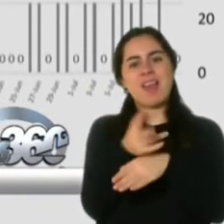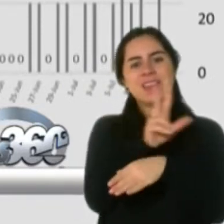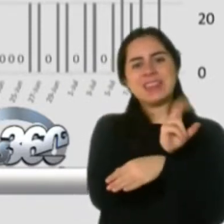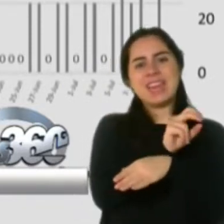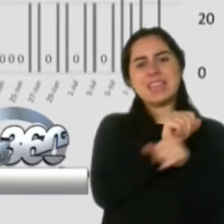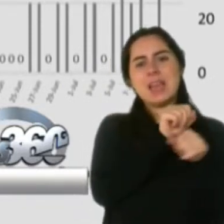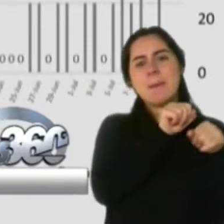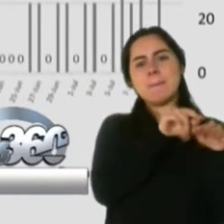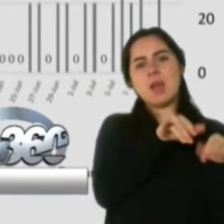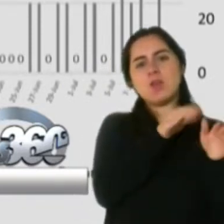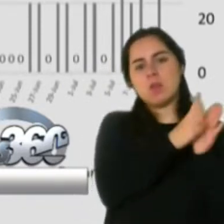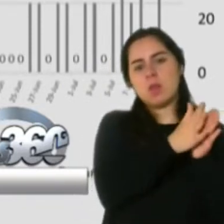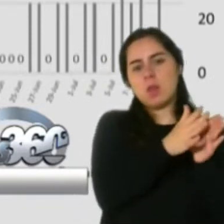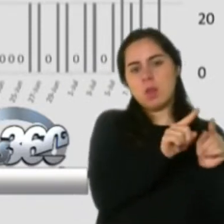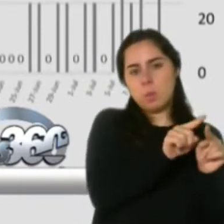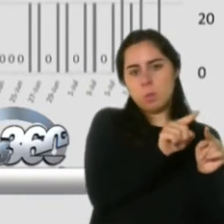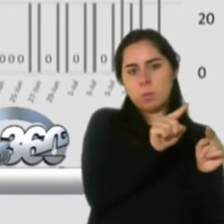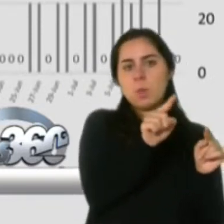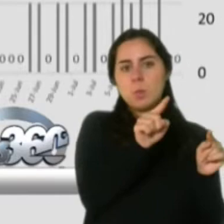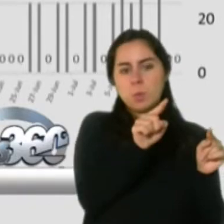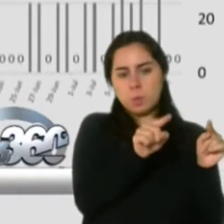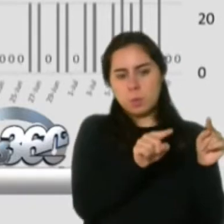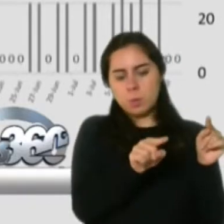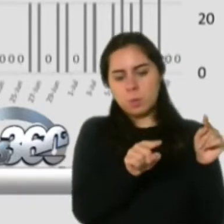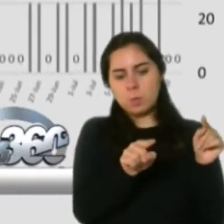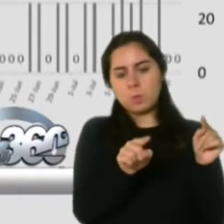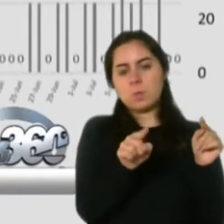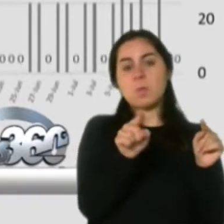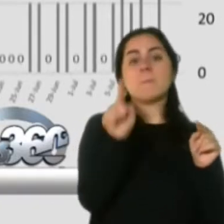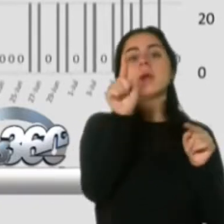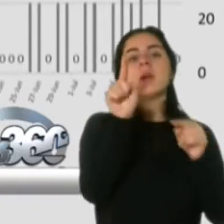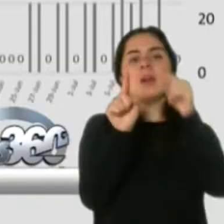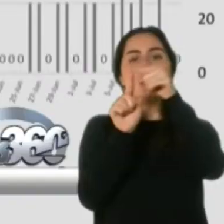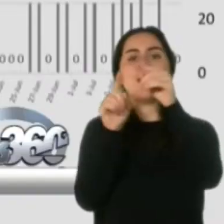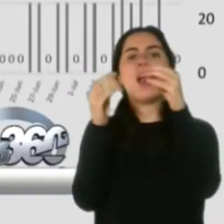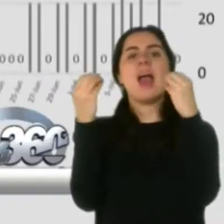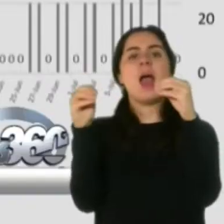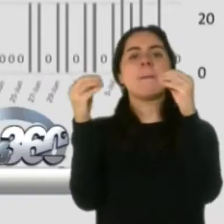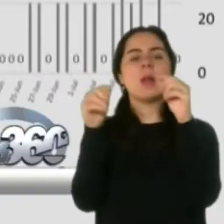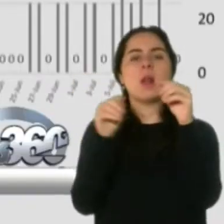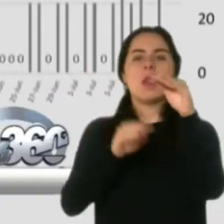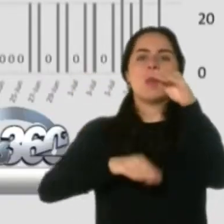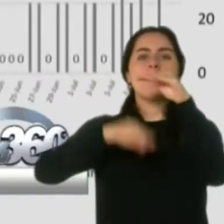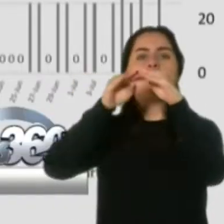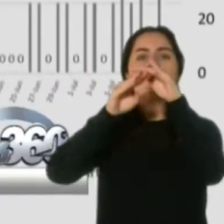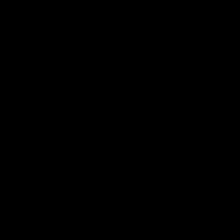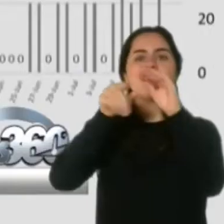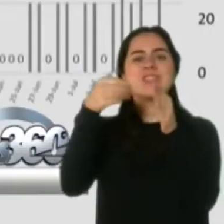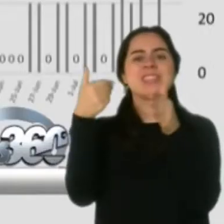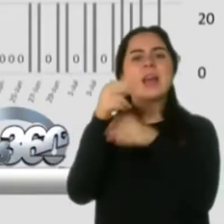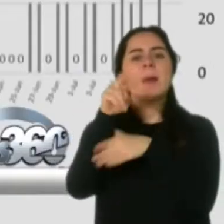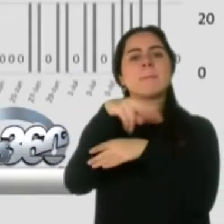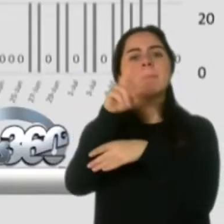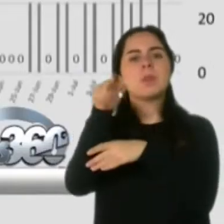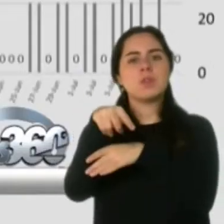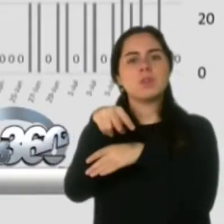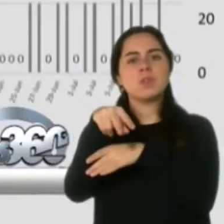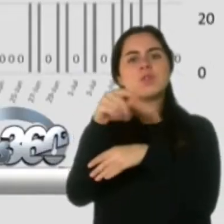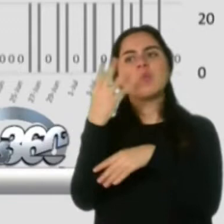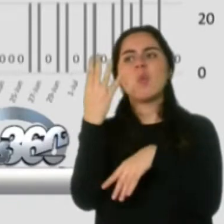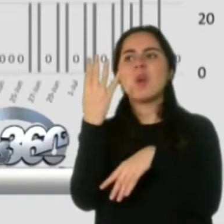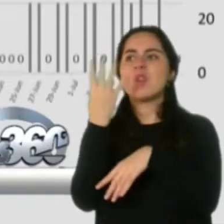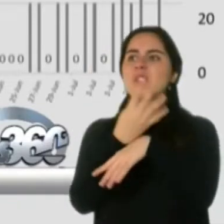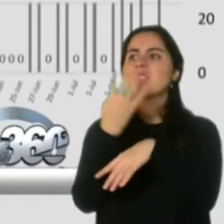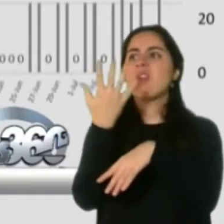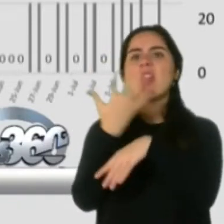De ahí las muertes fueron disminuyendo hasta esa semana, de nuevo, cerca del 22, donde tuvimos 4 y 5 días sin